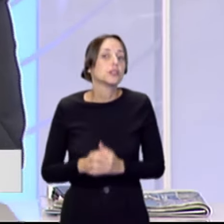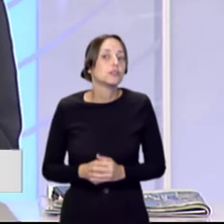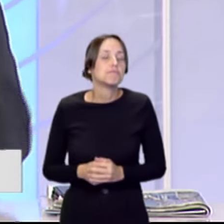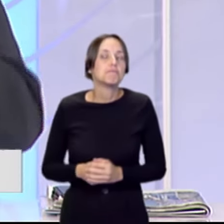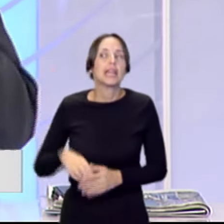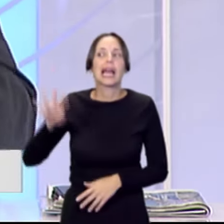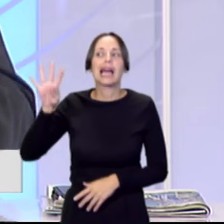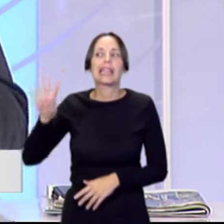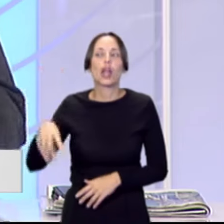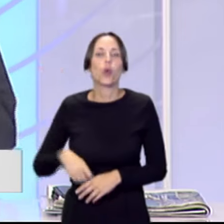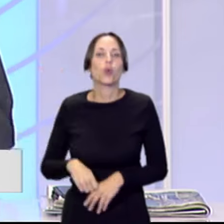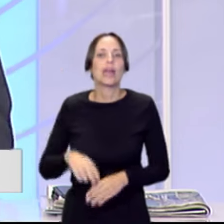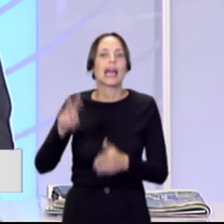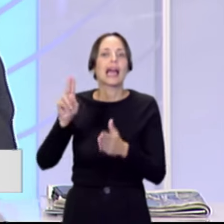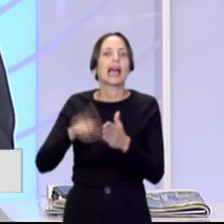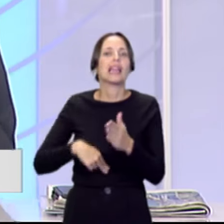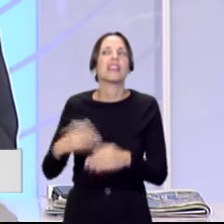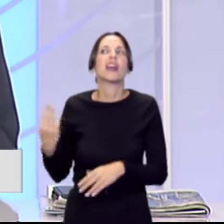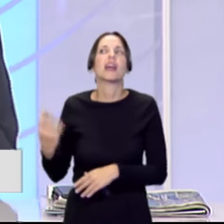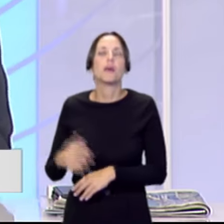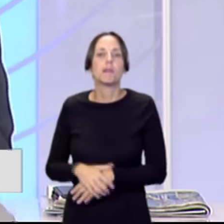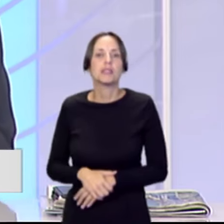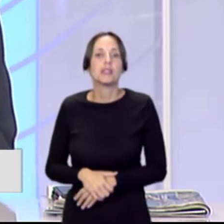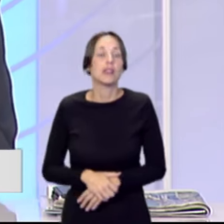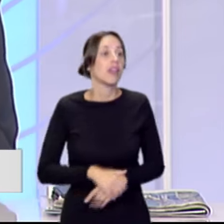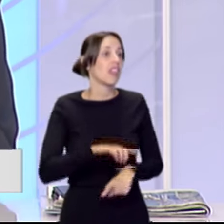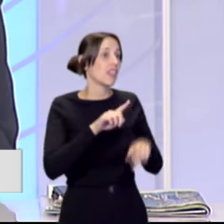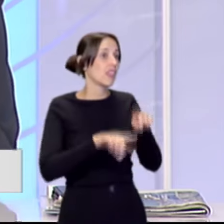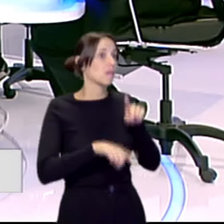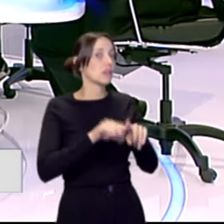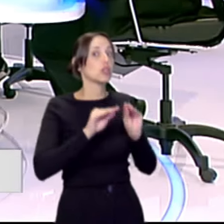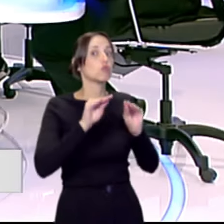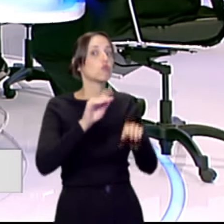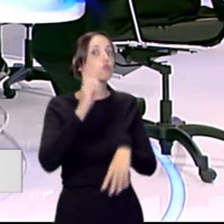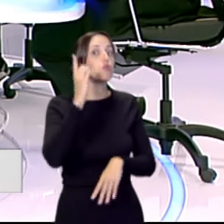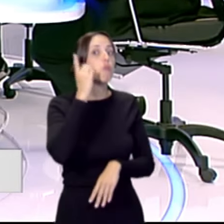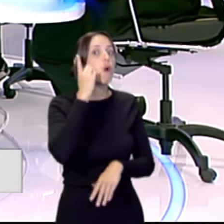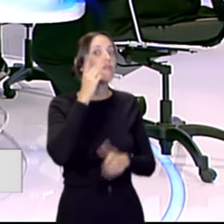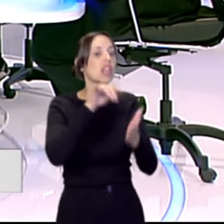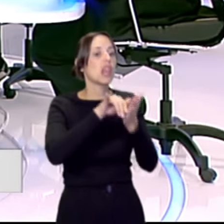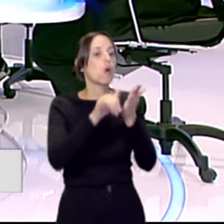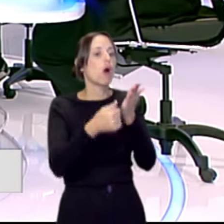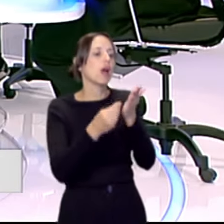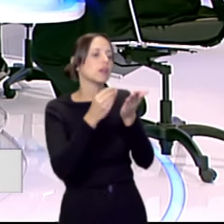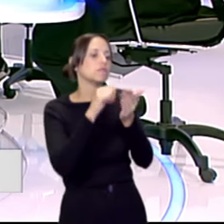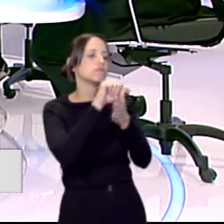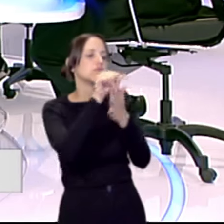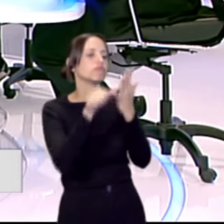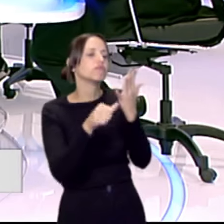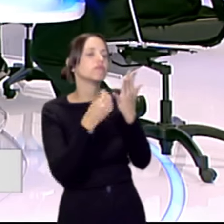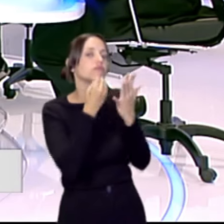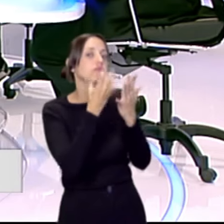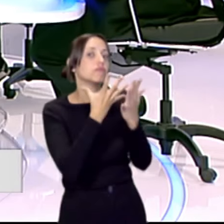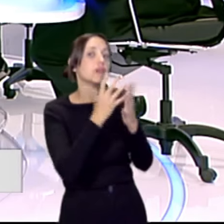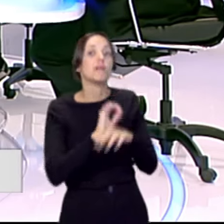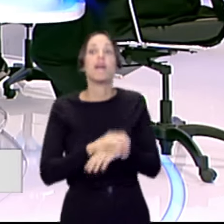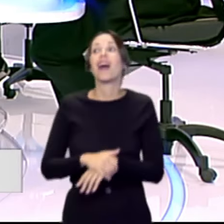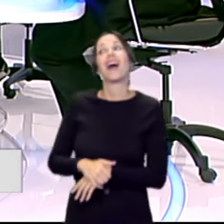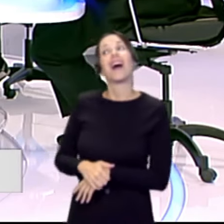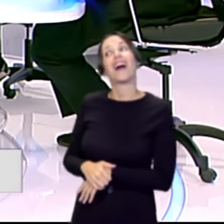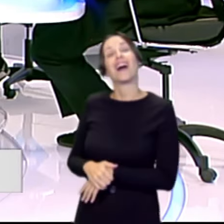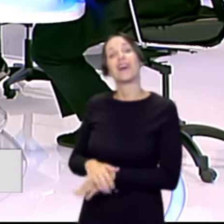y en Galicia? ¿Se transmitirá en el sistema en el que tengas configurado tu... En el lenguaje en el que tengas configurado tu Pero teléfono. Eso no ocurre con los móviles